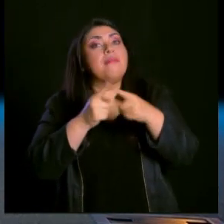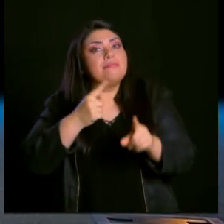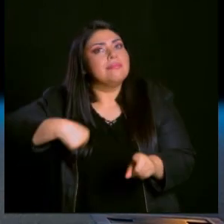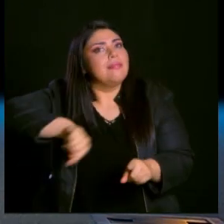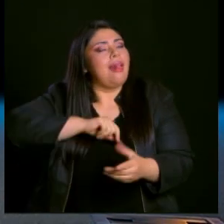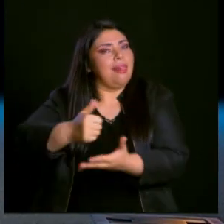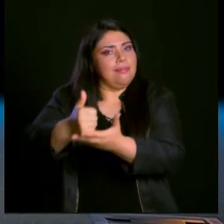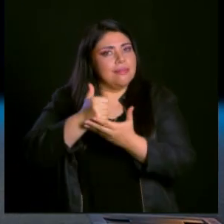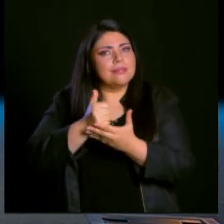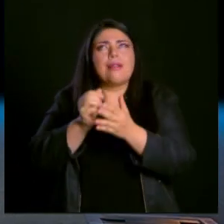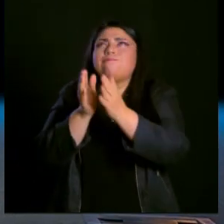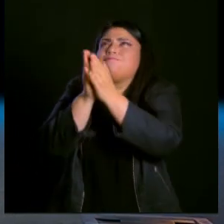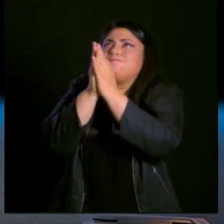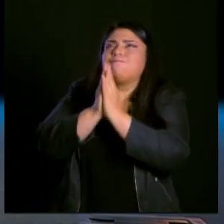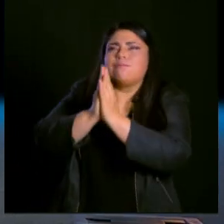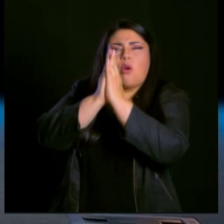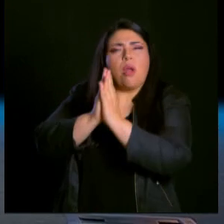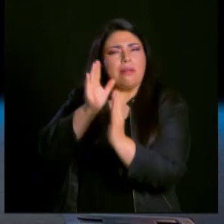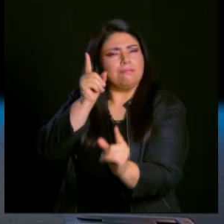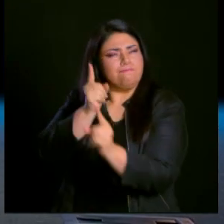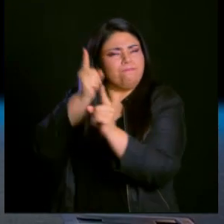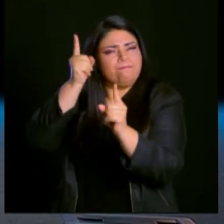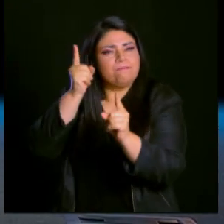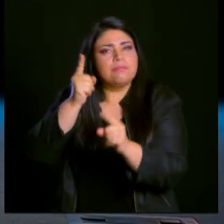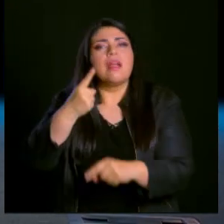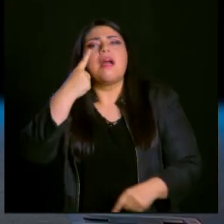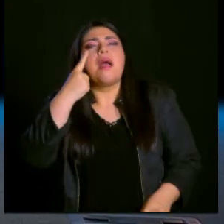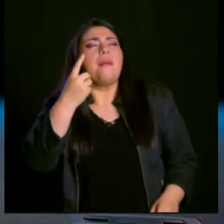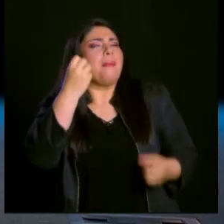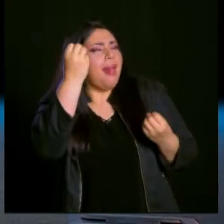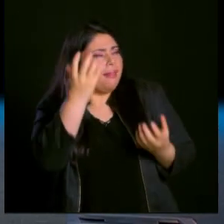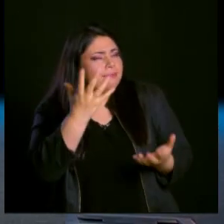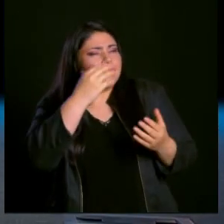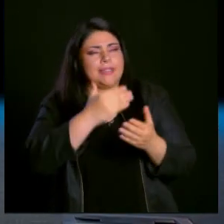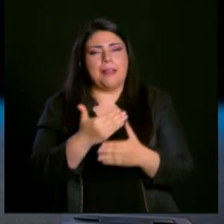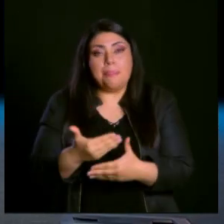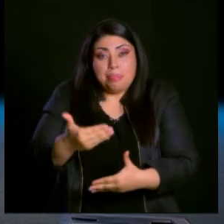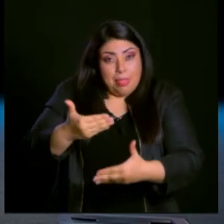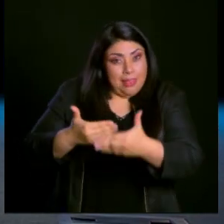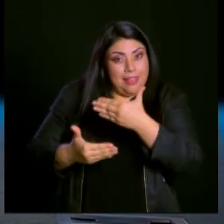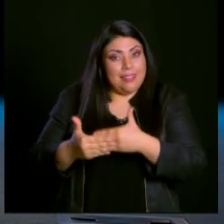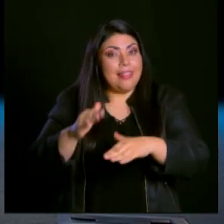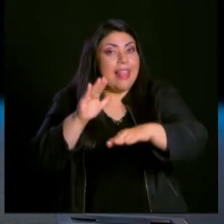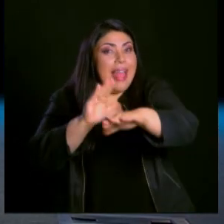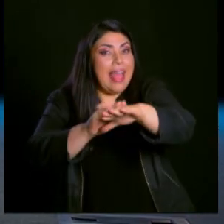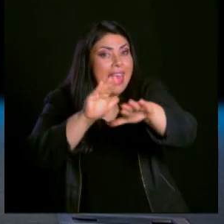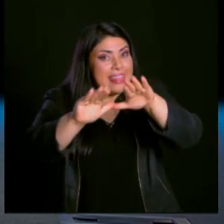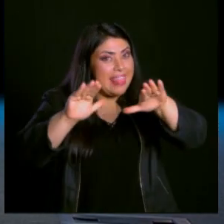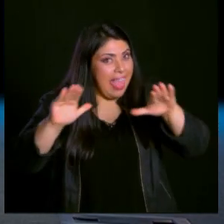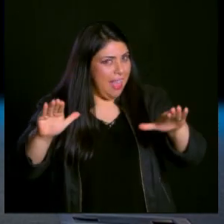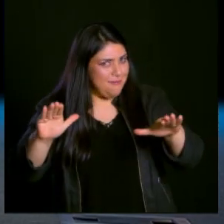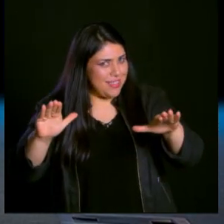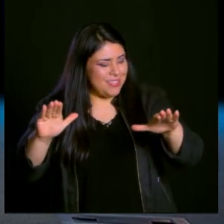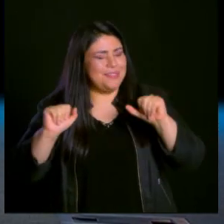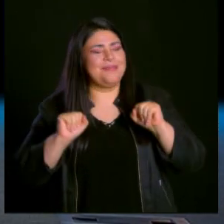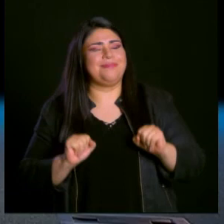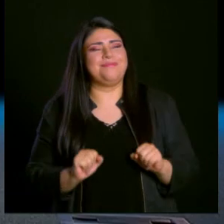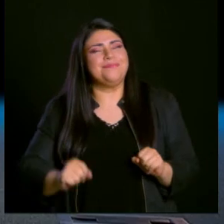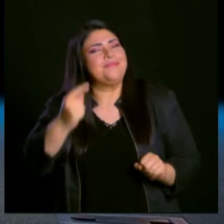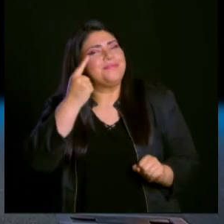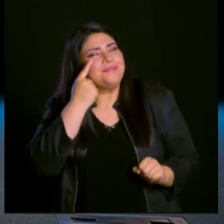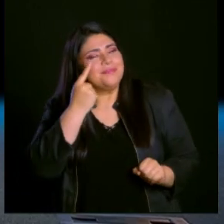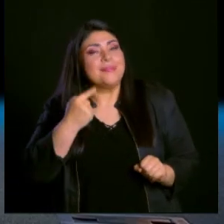a orar verdad y quiero quiero hacer desde ya una una alerta o digamos un inside